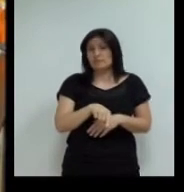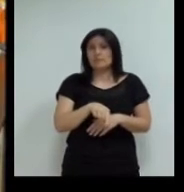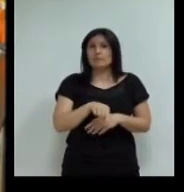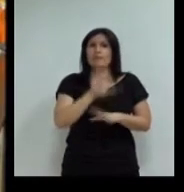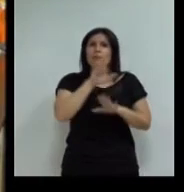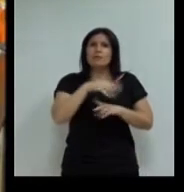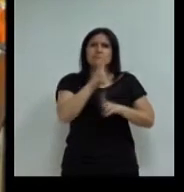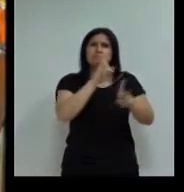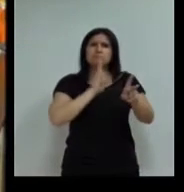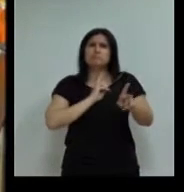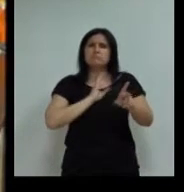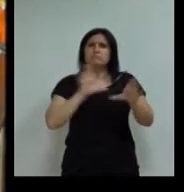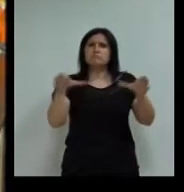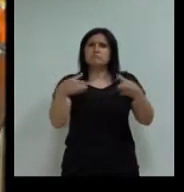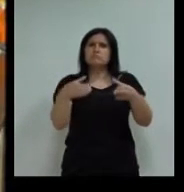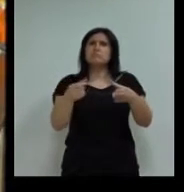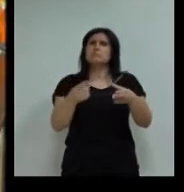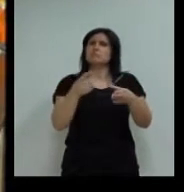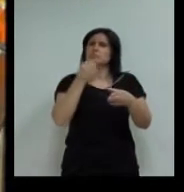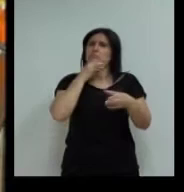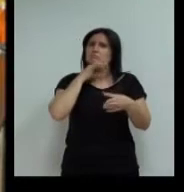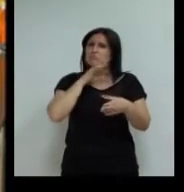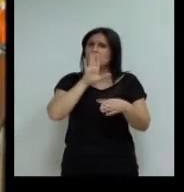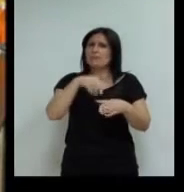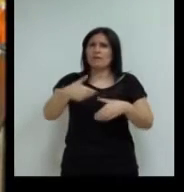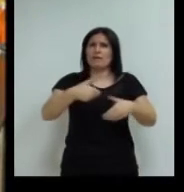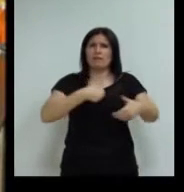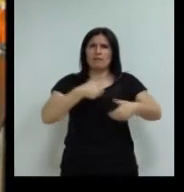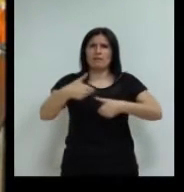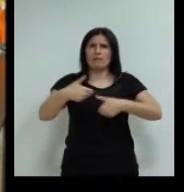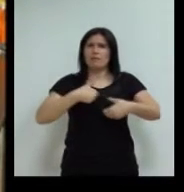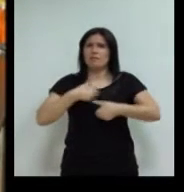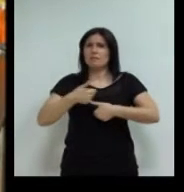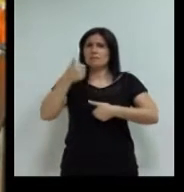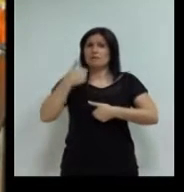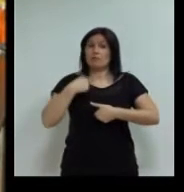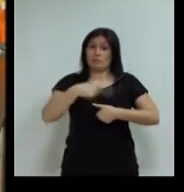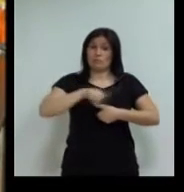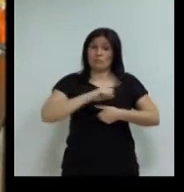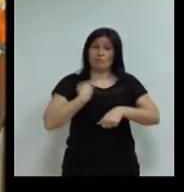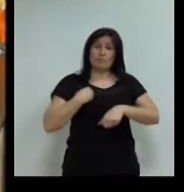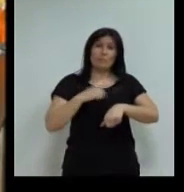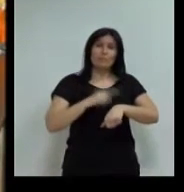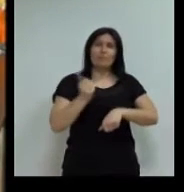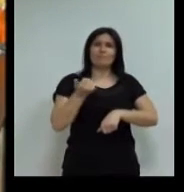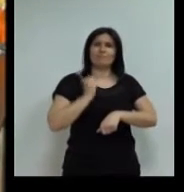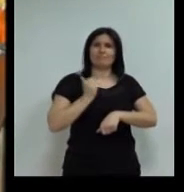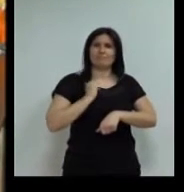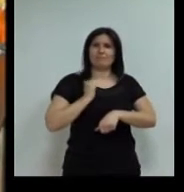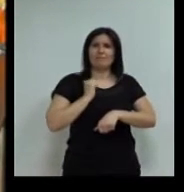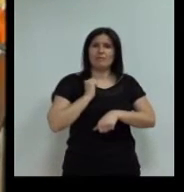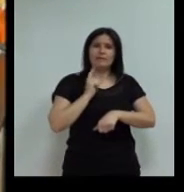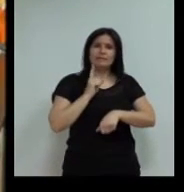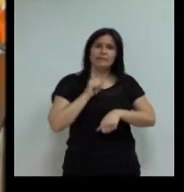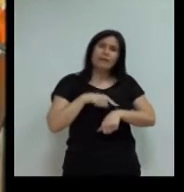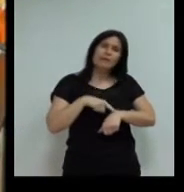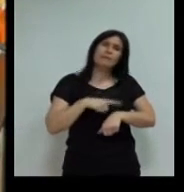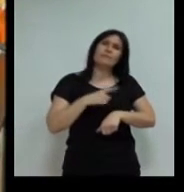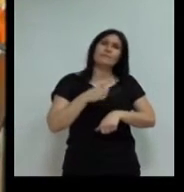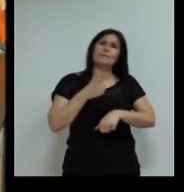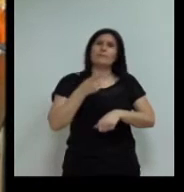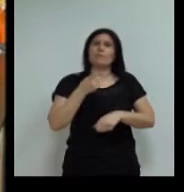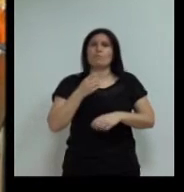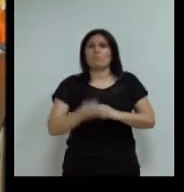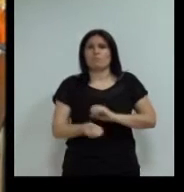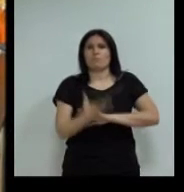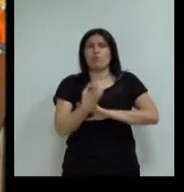La respuesta del colectivo iba creciendo y nosotros al mismo tiempo aprovechamos para ir, creando un